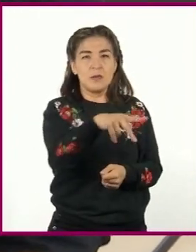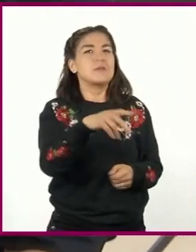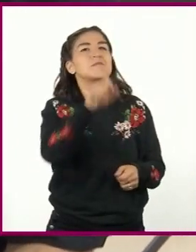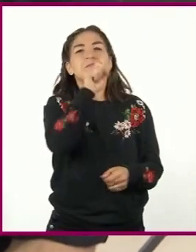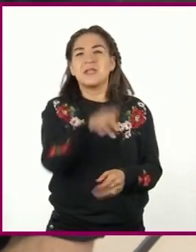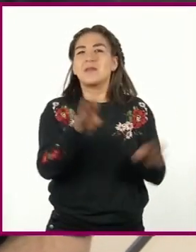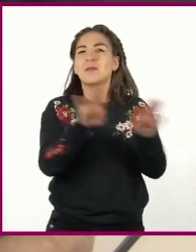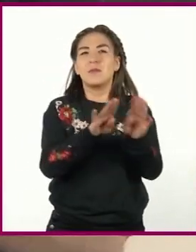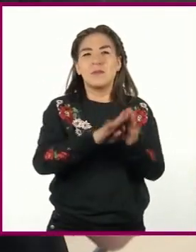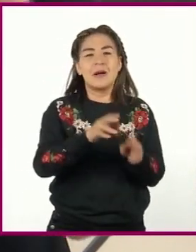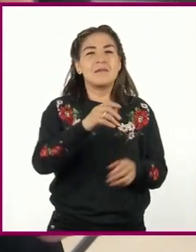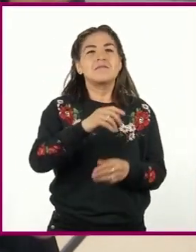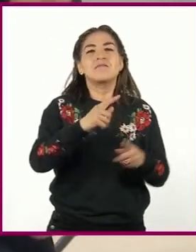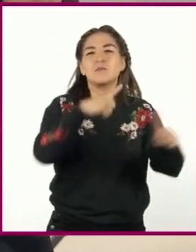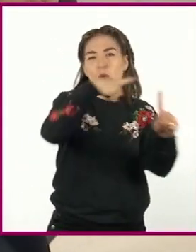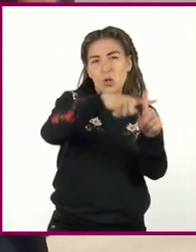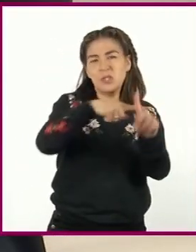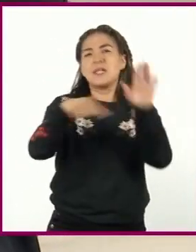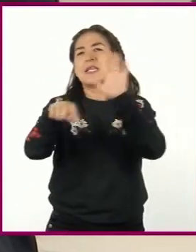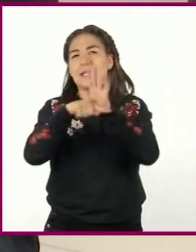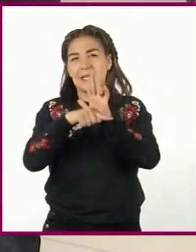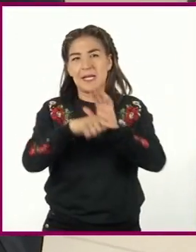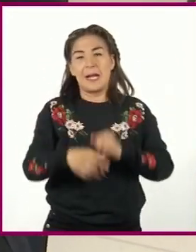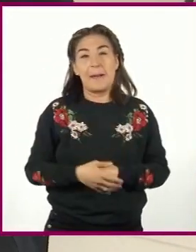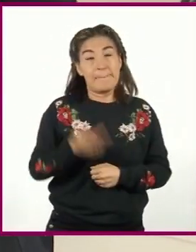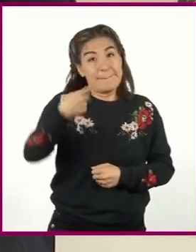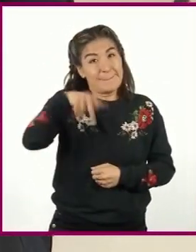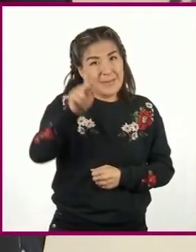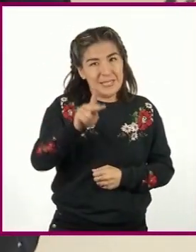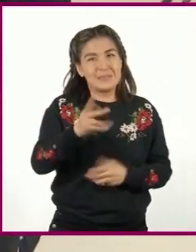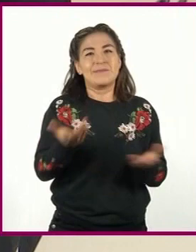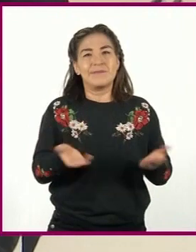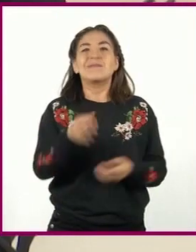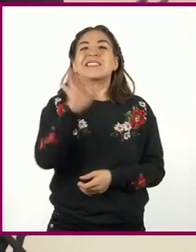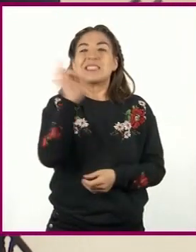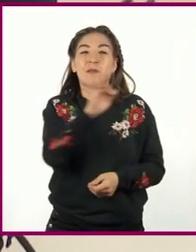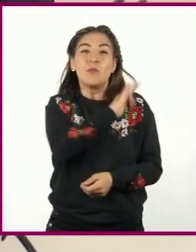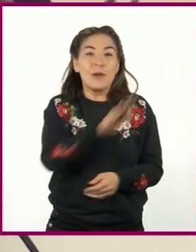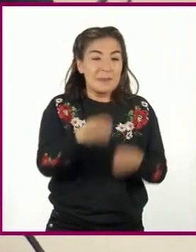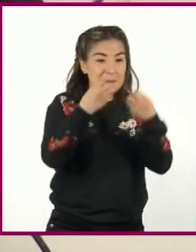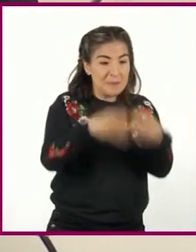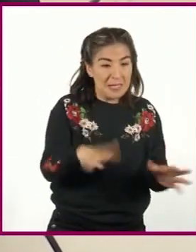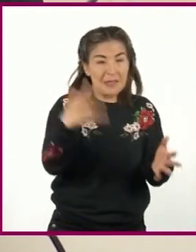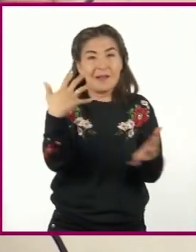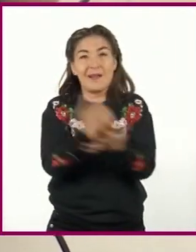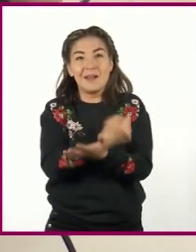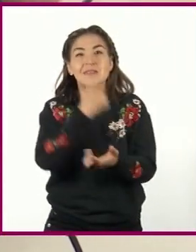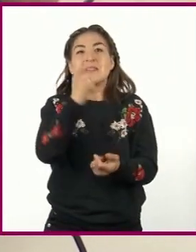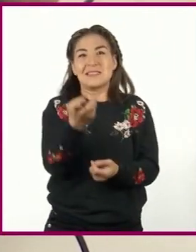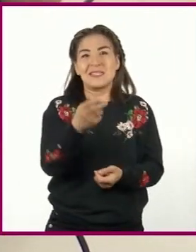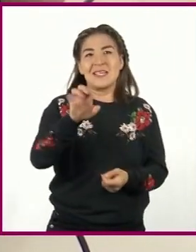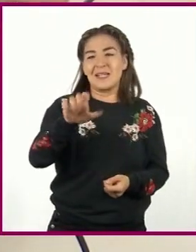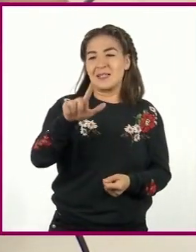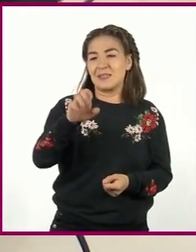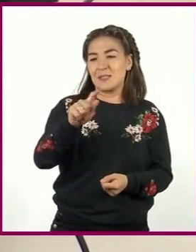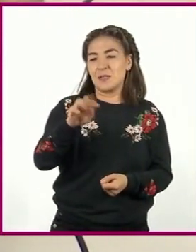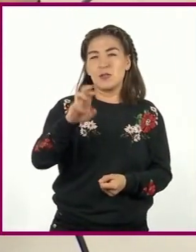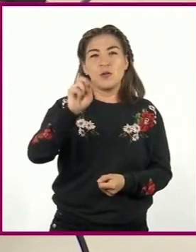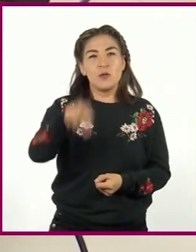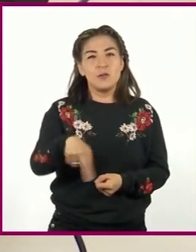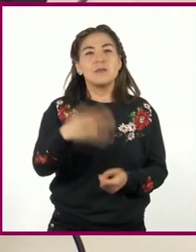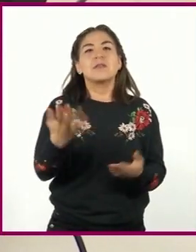de carga positiva que negativa. Sin embargo, puede perder o ganar electrones y adquirir una carga positiva